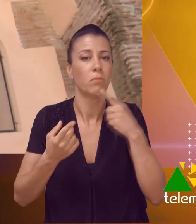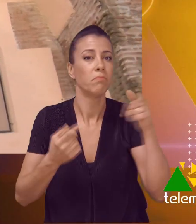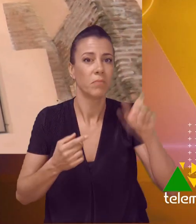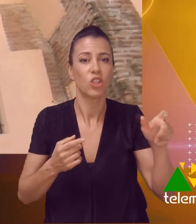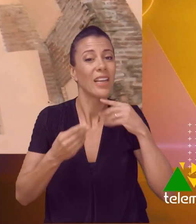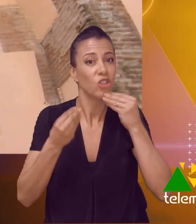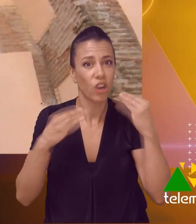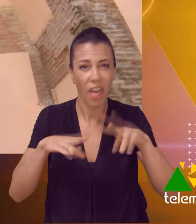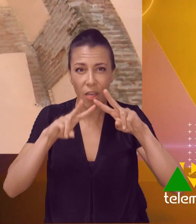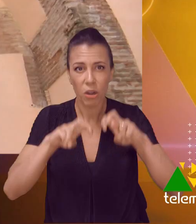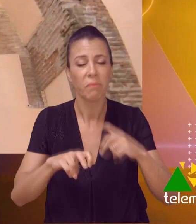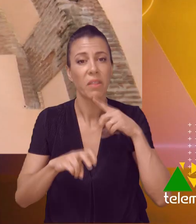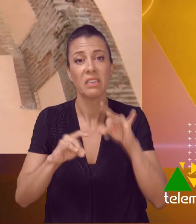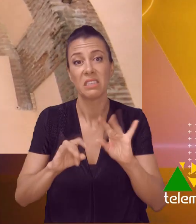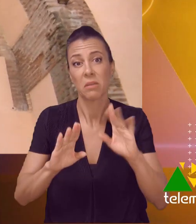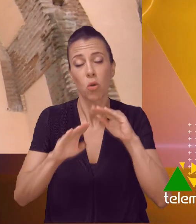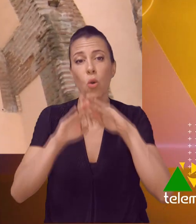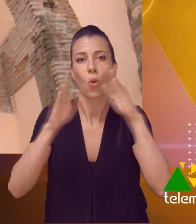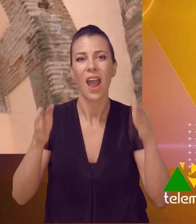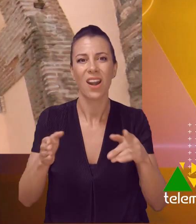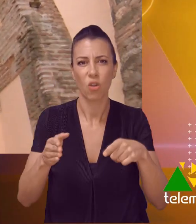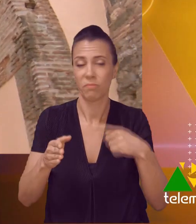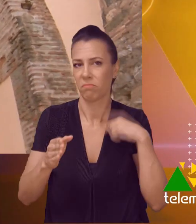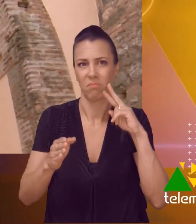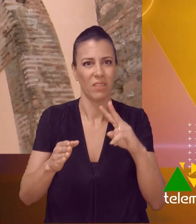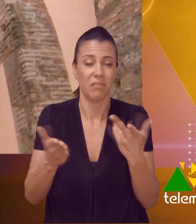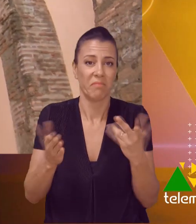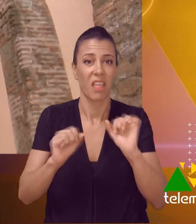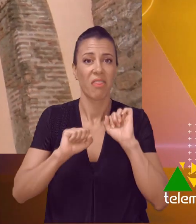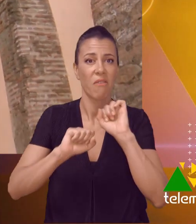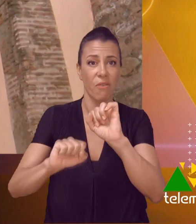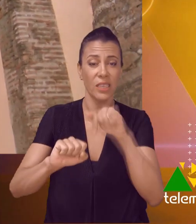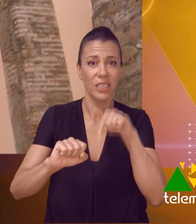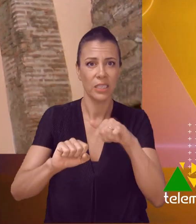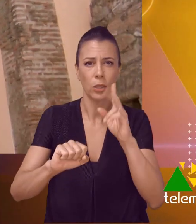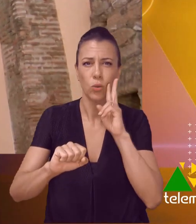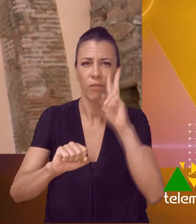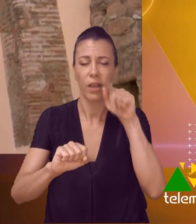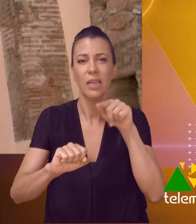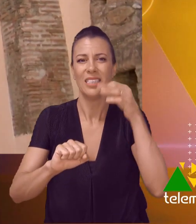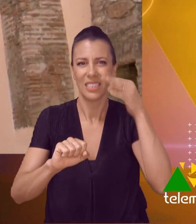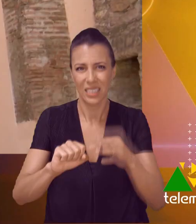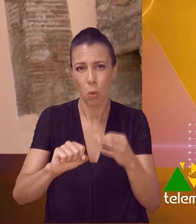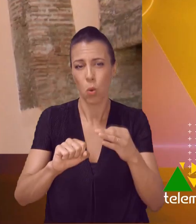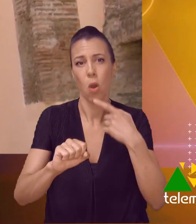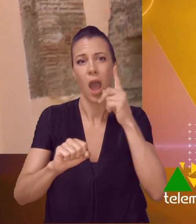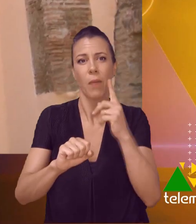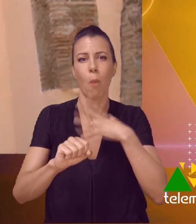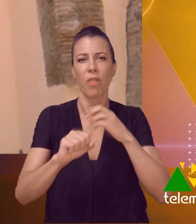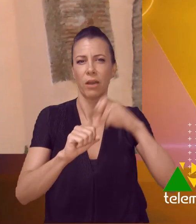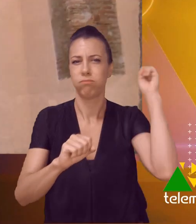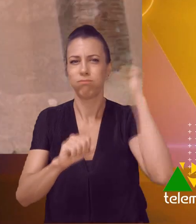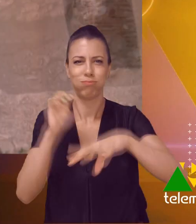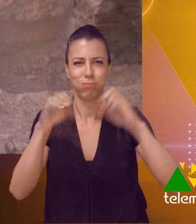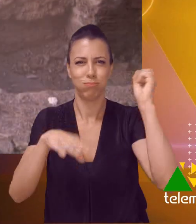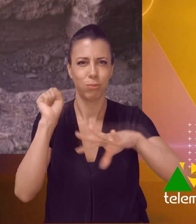este arco, pero esto es un arco de defensa más bien, y se ve el matacán arriba, donde arrojarían las piedras, o el agua hirviendo, el aceite